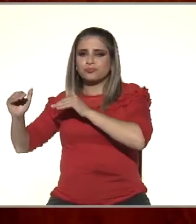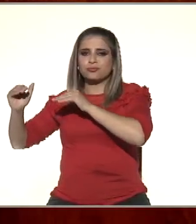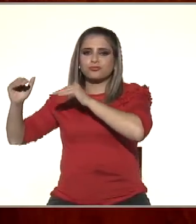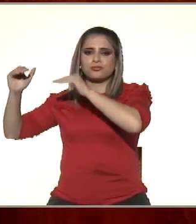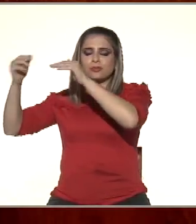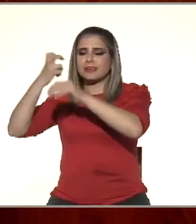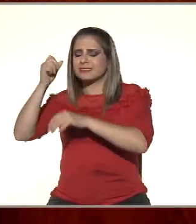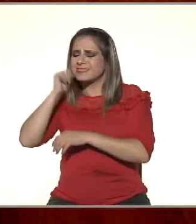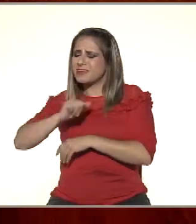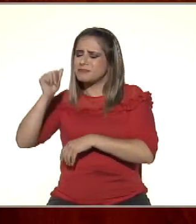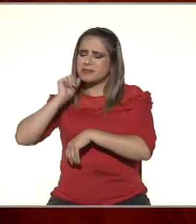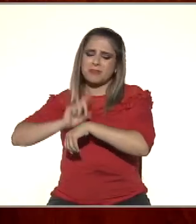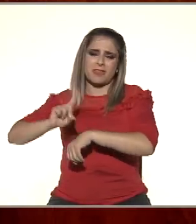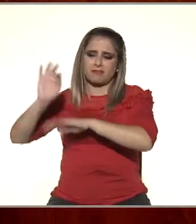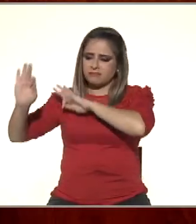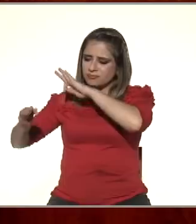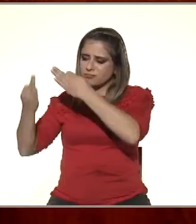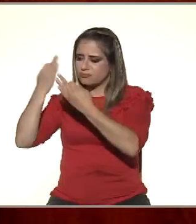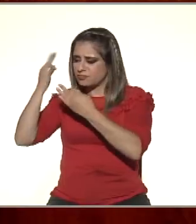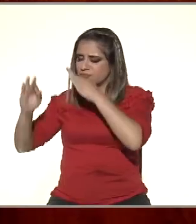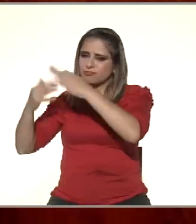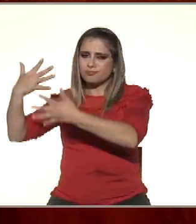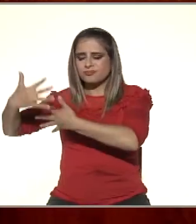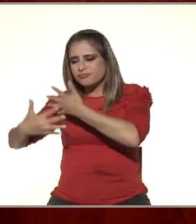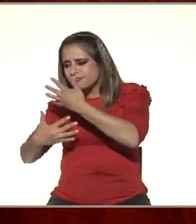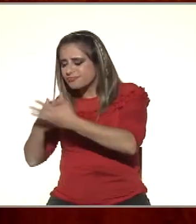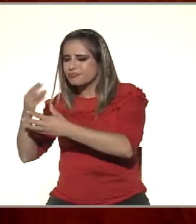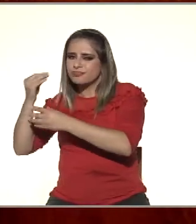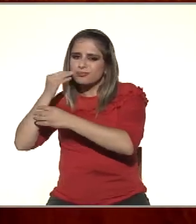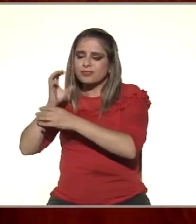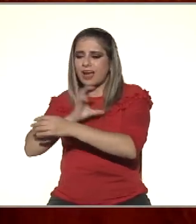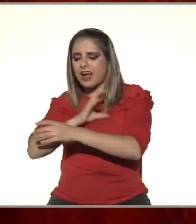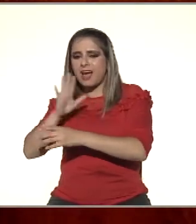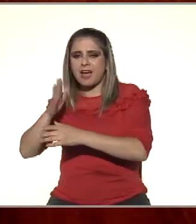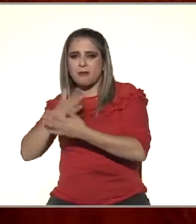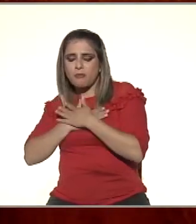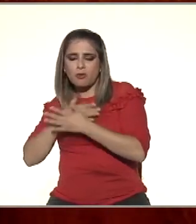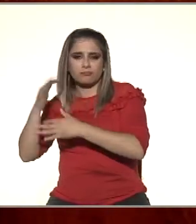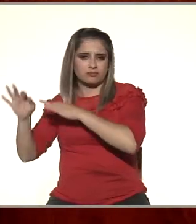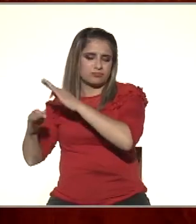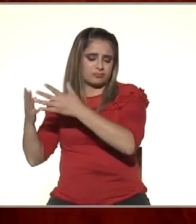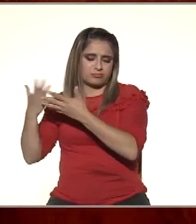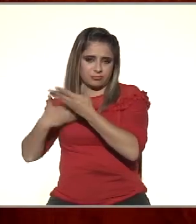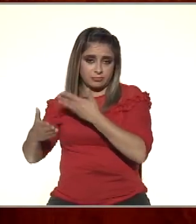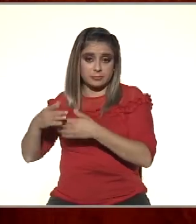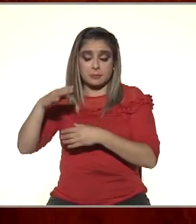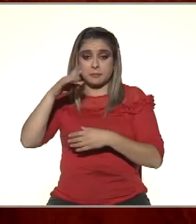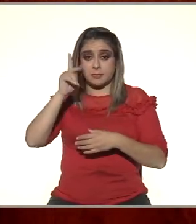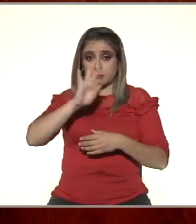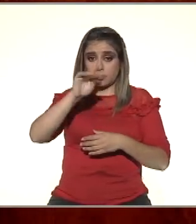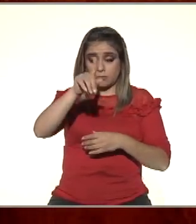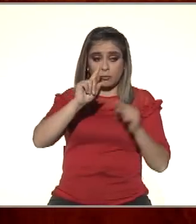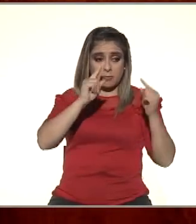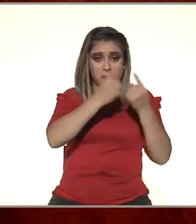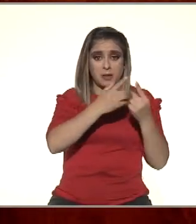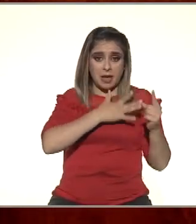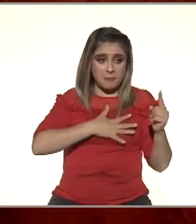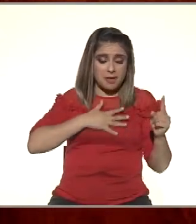activamente el compromiso, no darlo, sino construirlo. Yo entonces les diría a los que lo han vivido, ¿sí?,